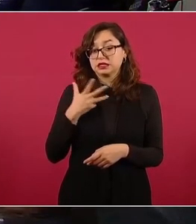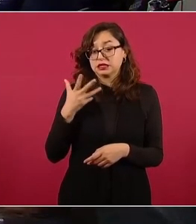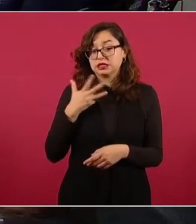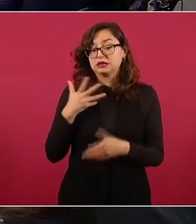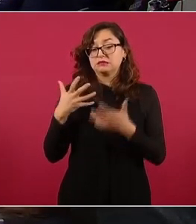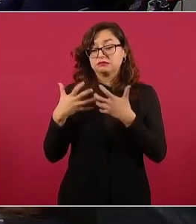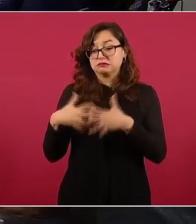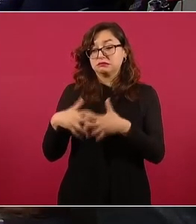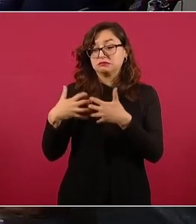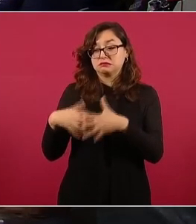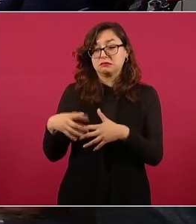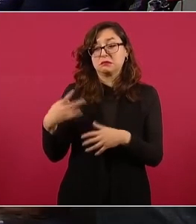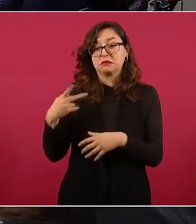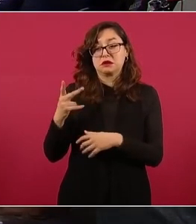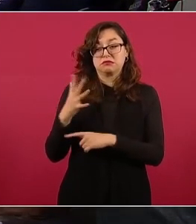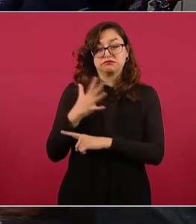quisieron,